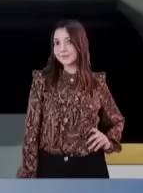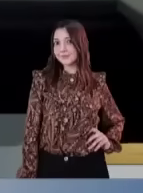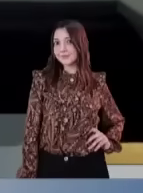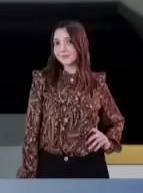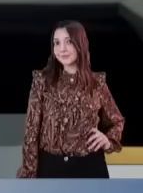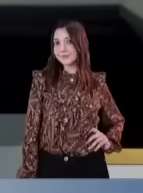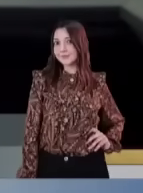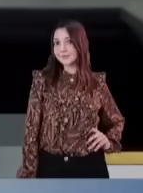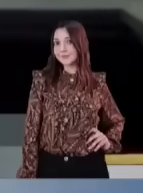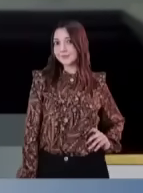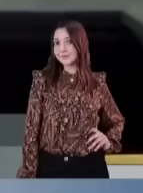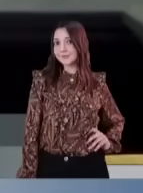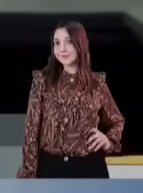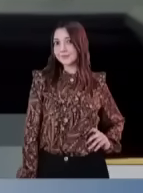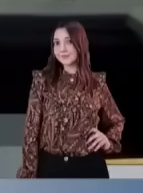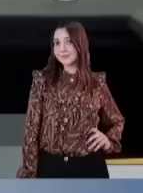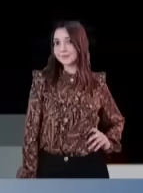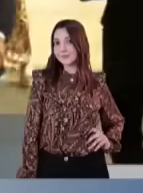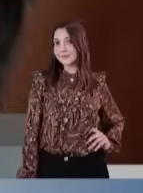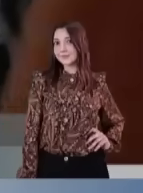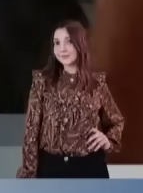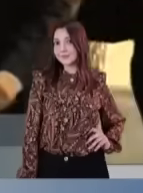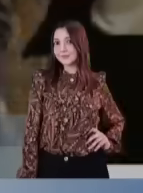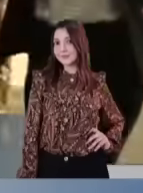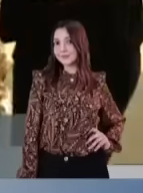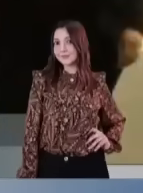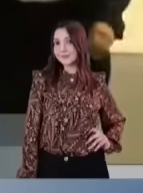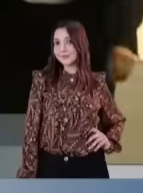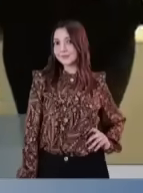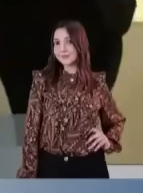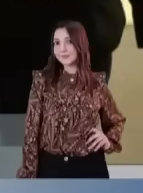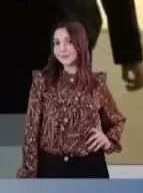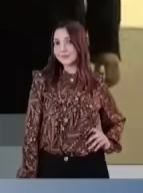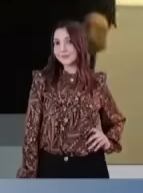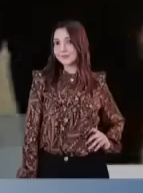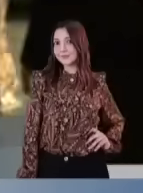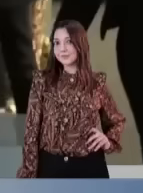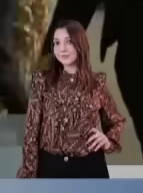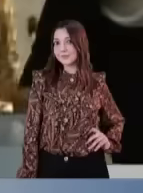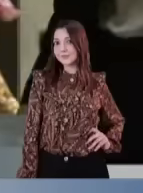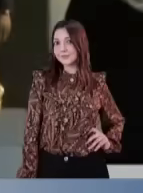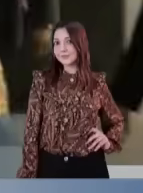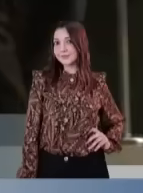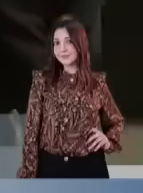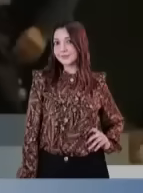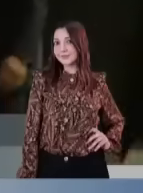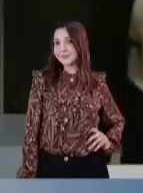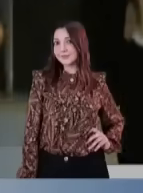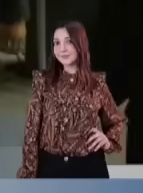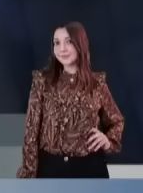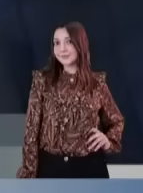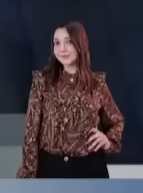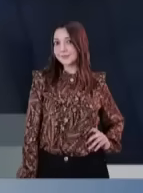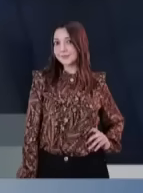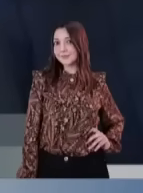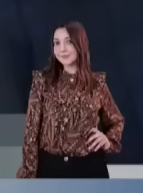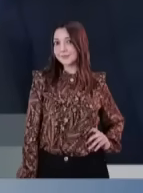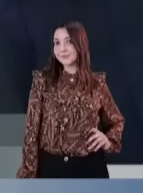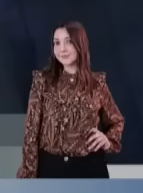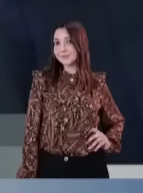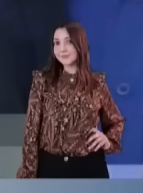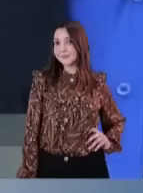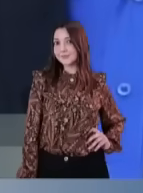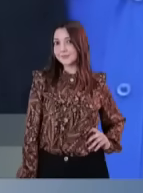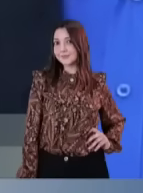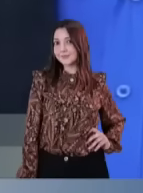objetivos, pocos, claros y realizables. ¿Será ese el sentido del cambio de gabinete o es otro? Bueno, de hecho lo dice el